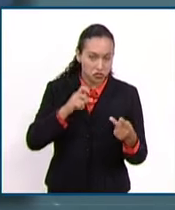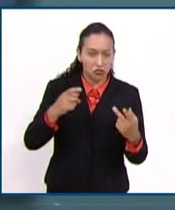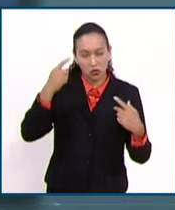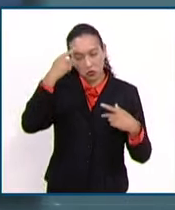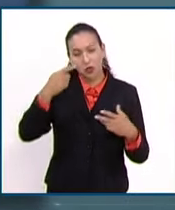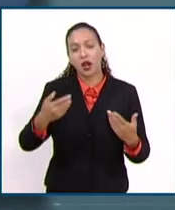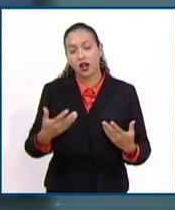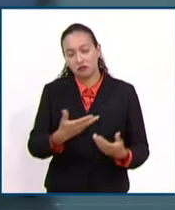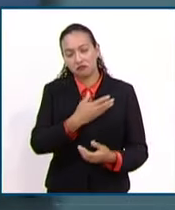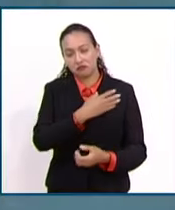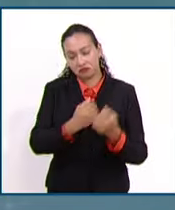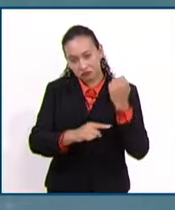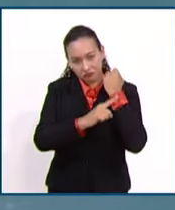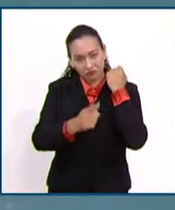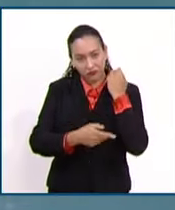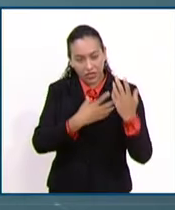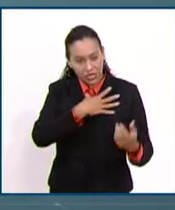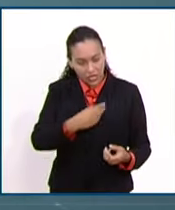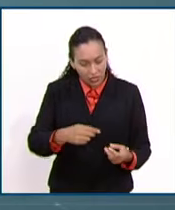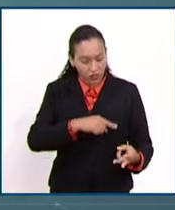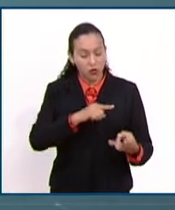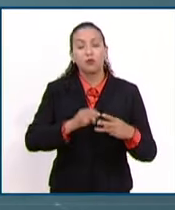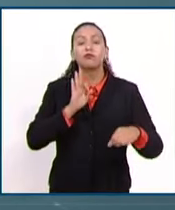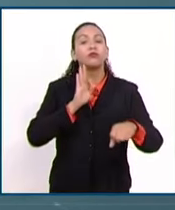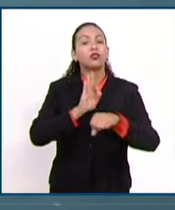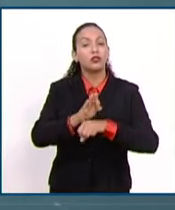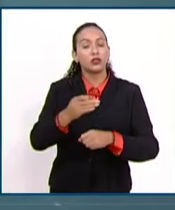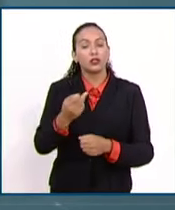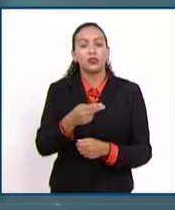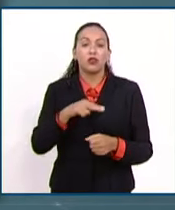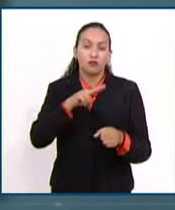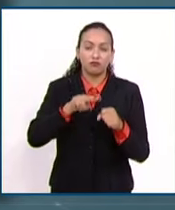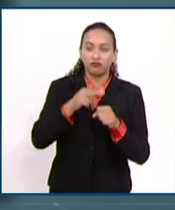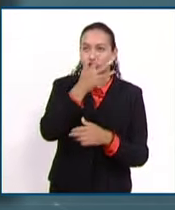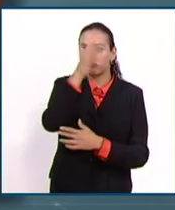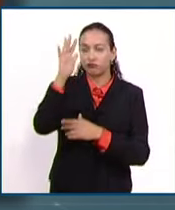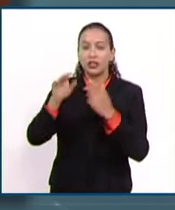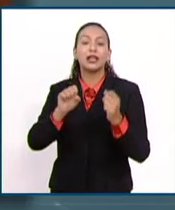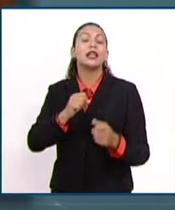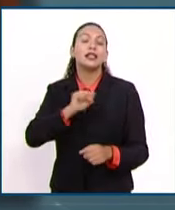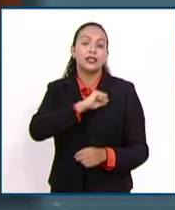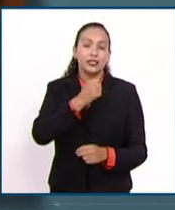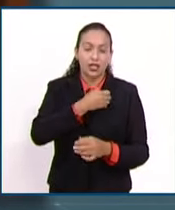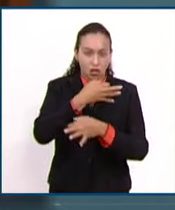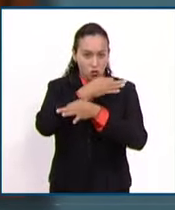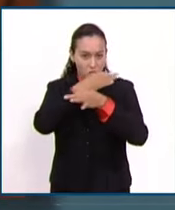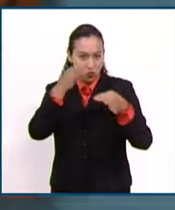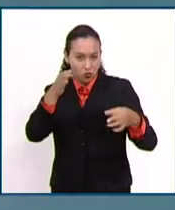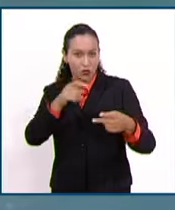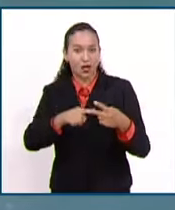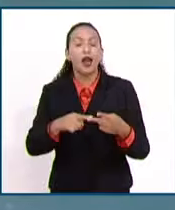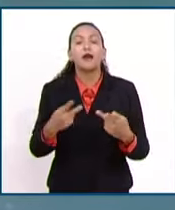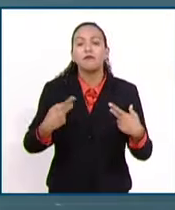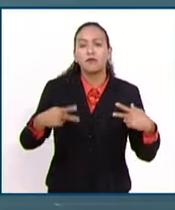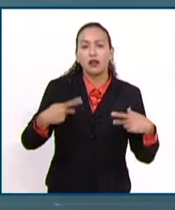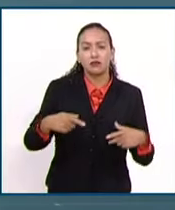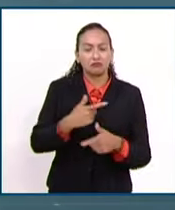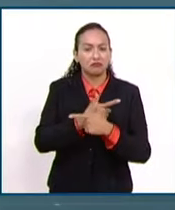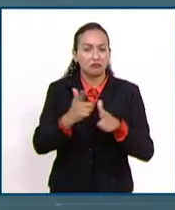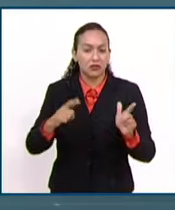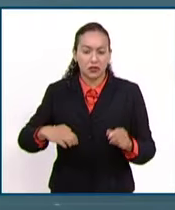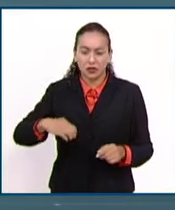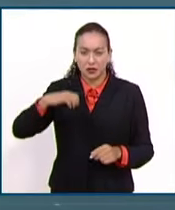evidencia científica en el proceso judicial y protección de la naturaleza, salud pública y libre desarrollo de la personalidad, la